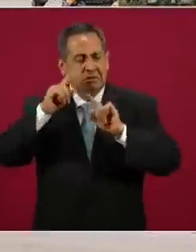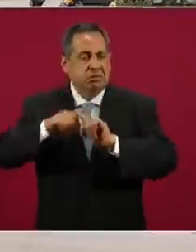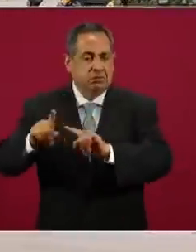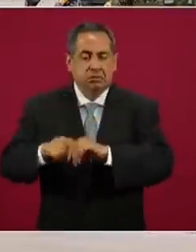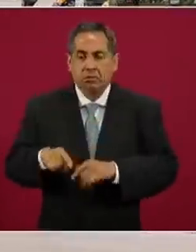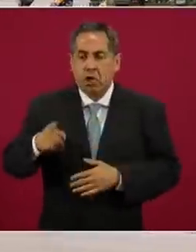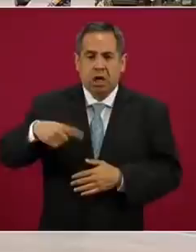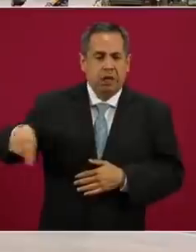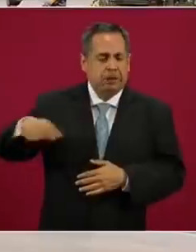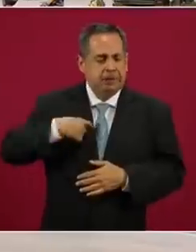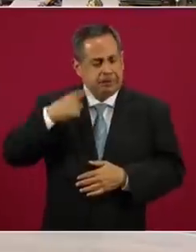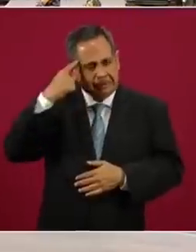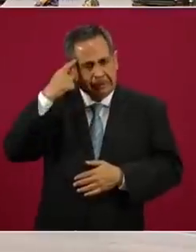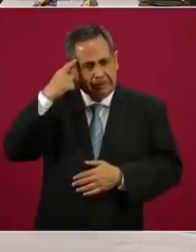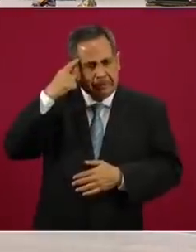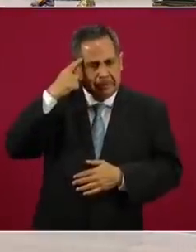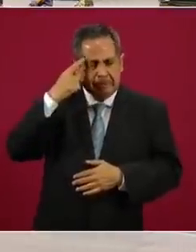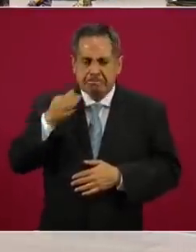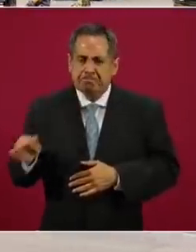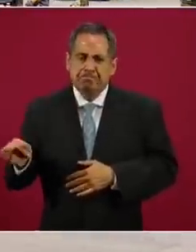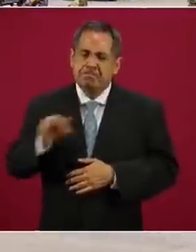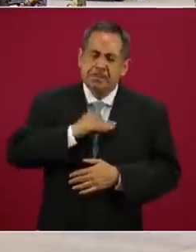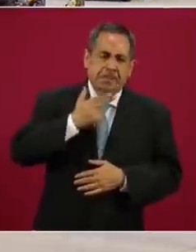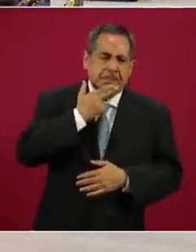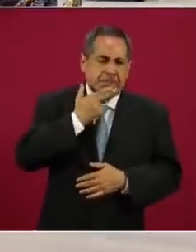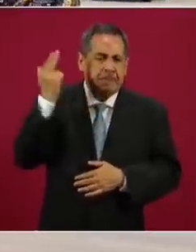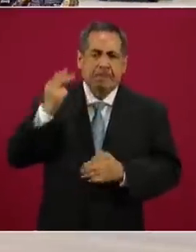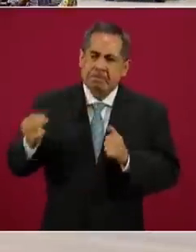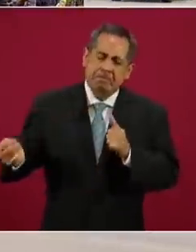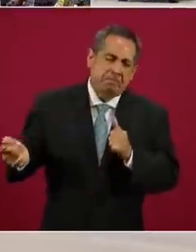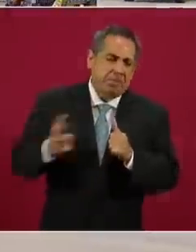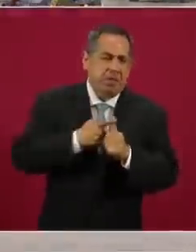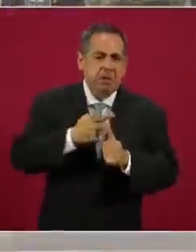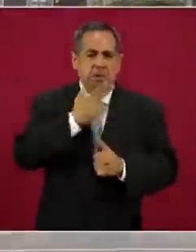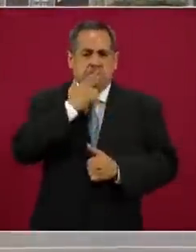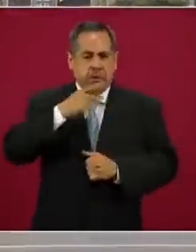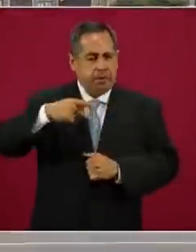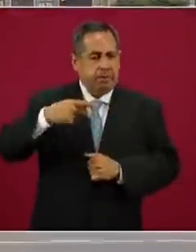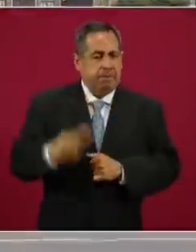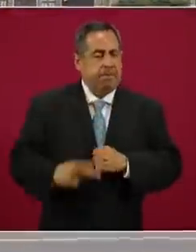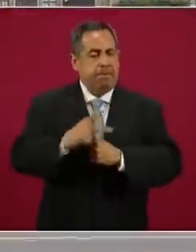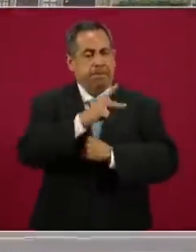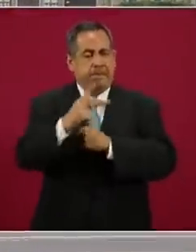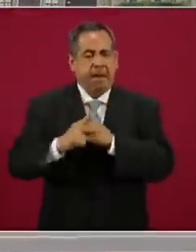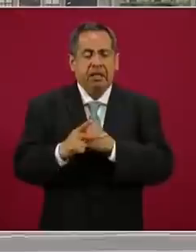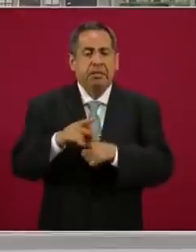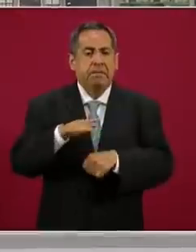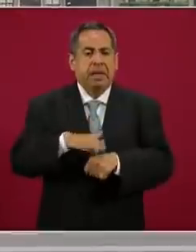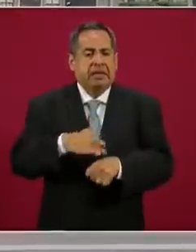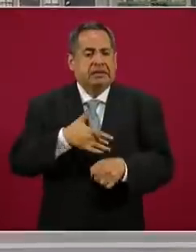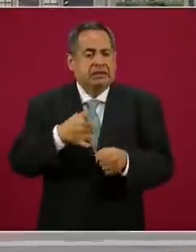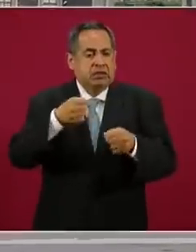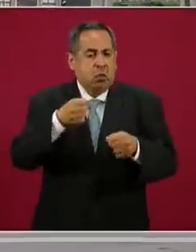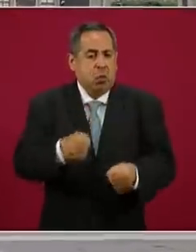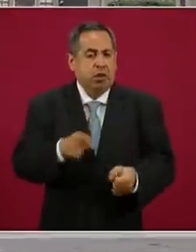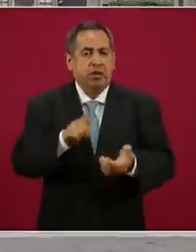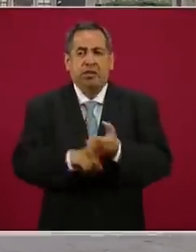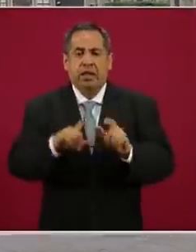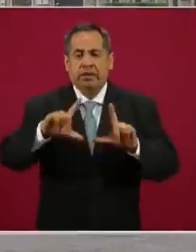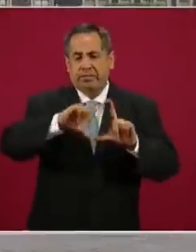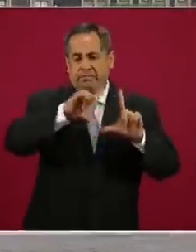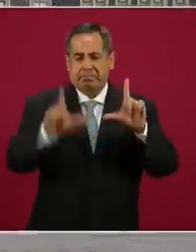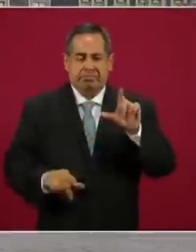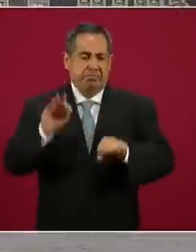patria anteponemos el interés personal al interés colectivo e institucional en aras de la seguridad y el desarrollo nacionales